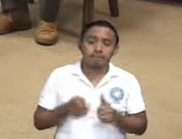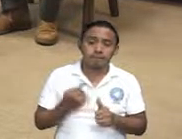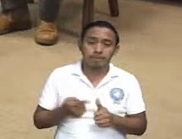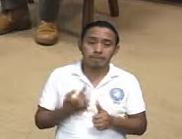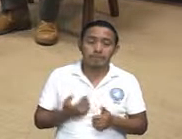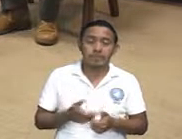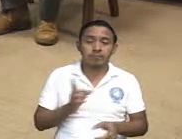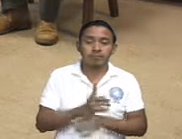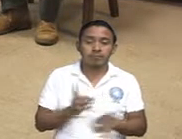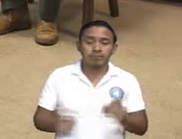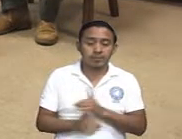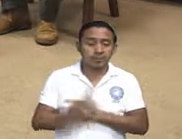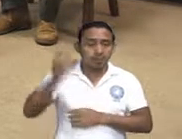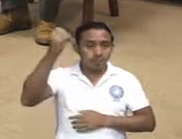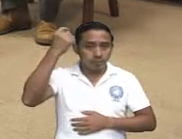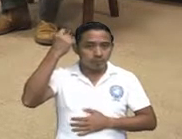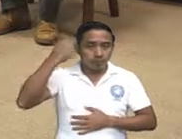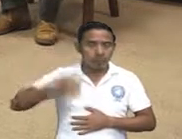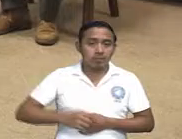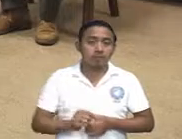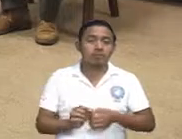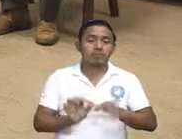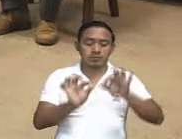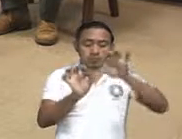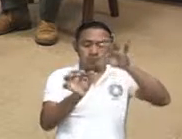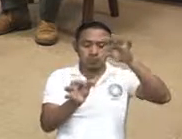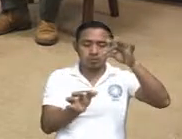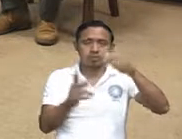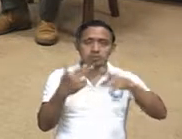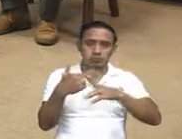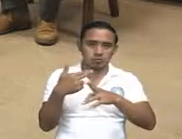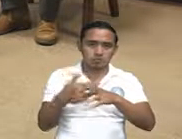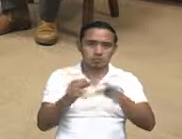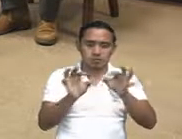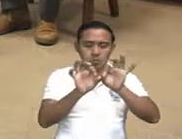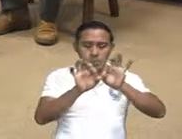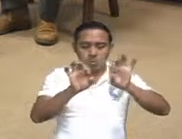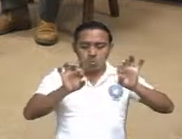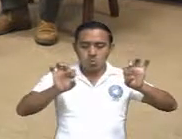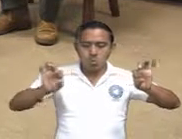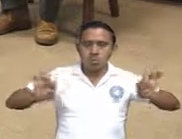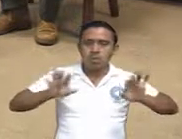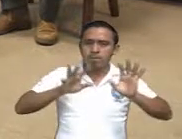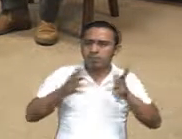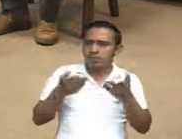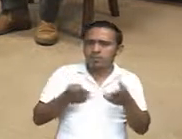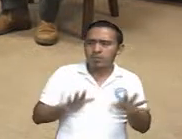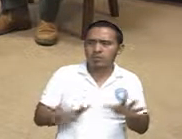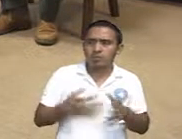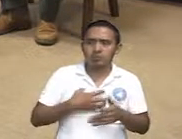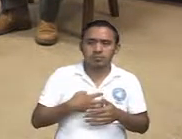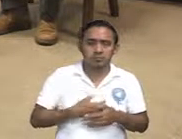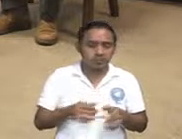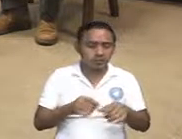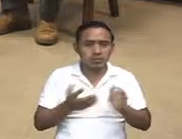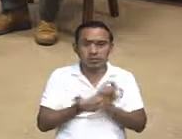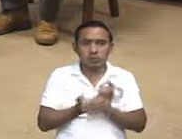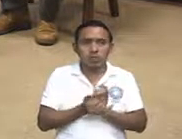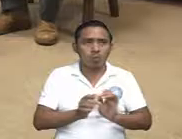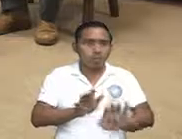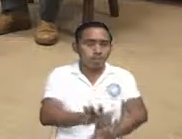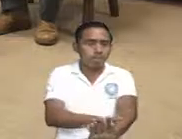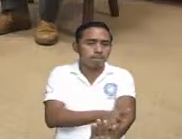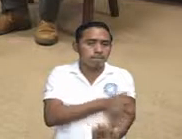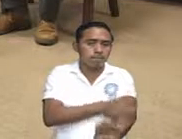debemos comprender que las varices no inician como varices, son venas normales. Como las venas de las piernas que vemos,